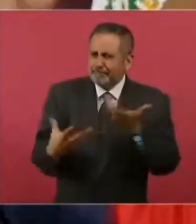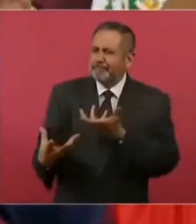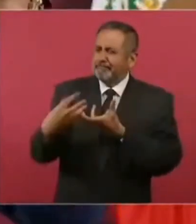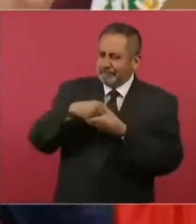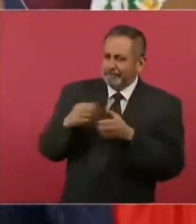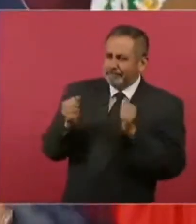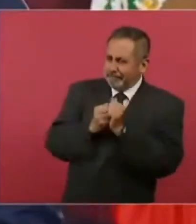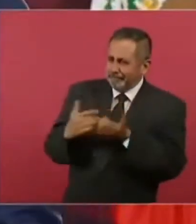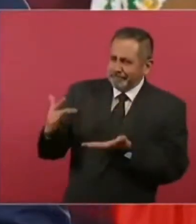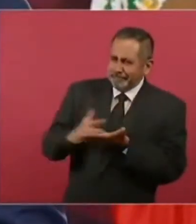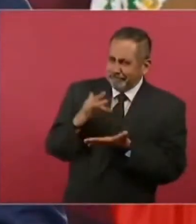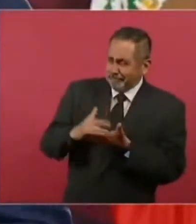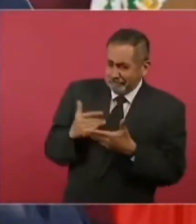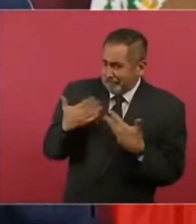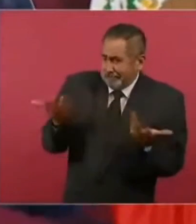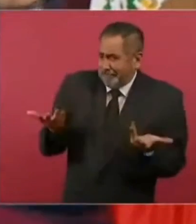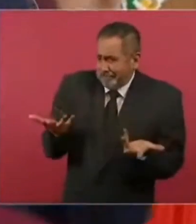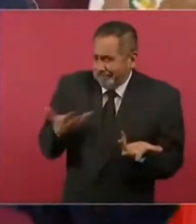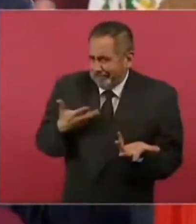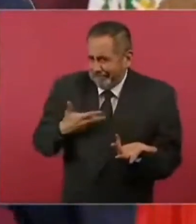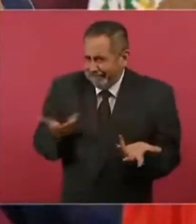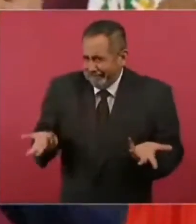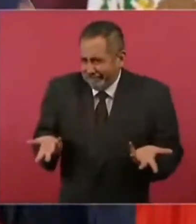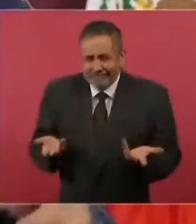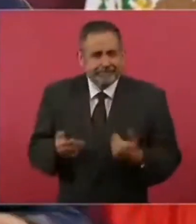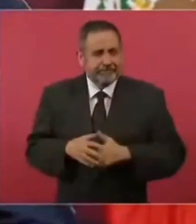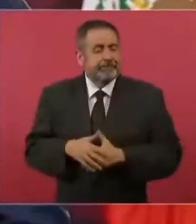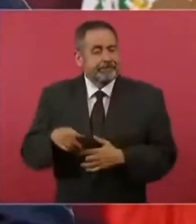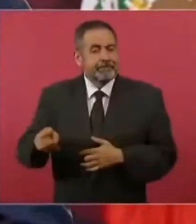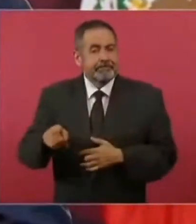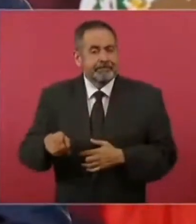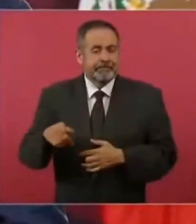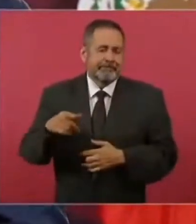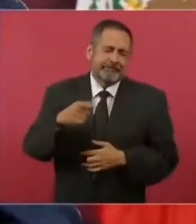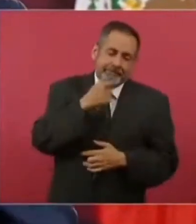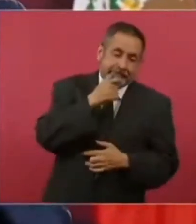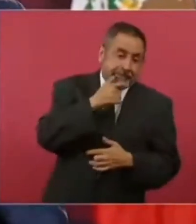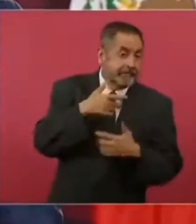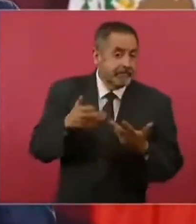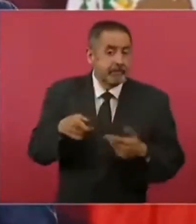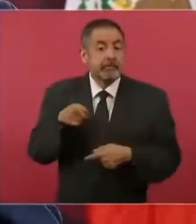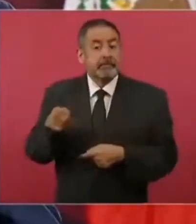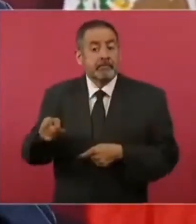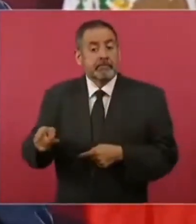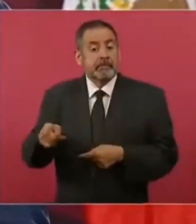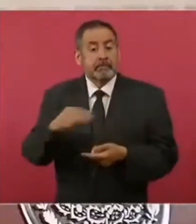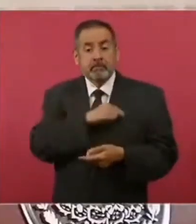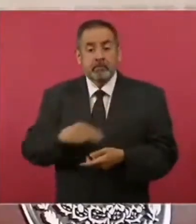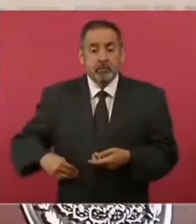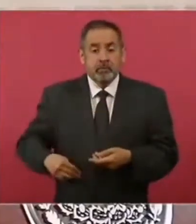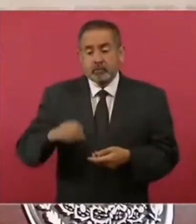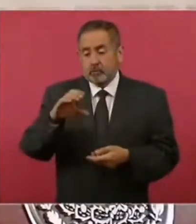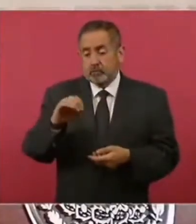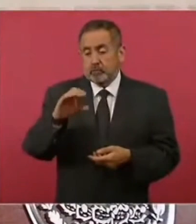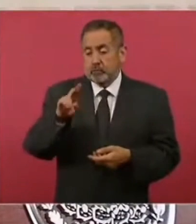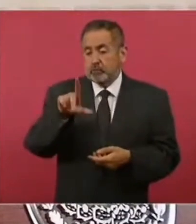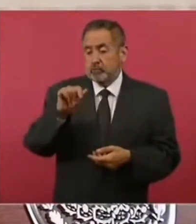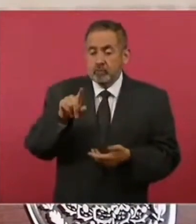movimiento. En ese entonces fue uno de los municipios que ganamos.